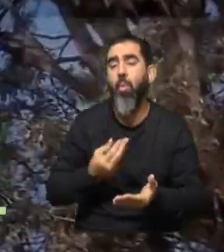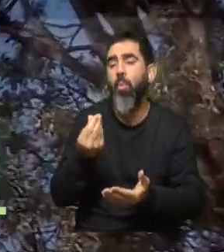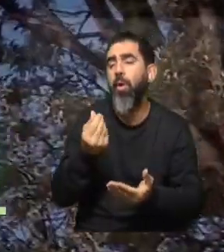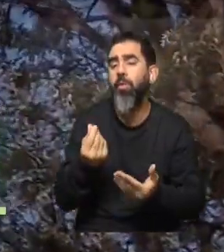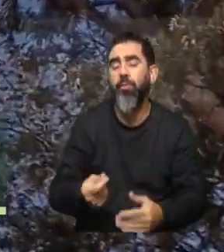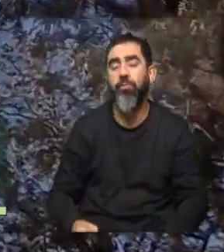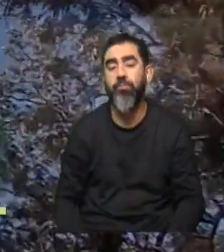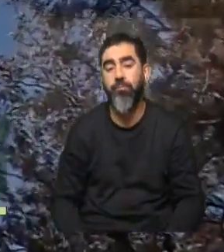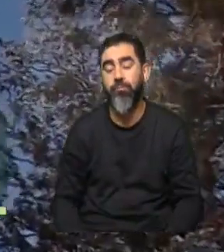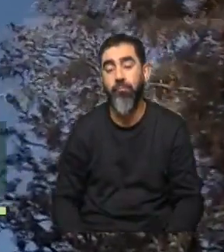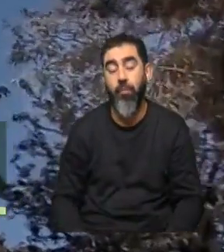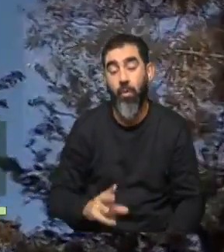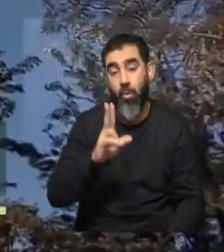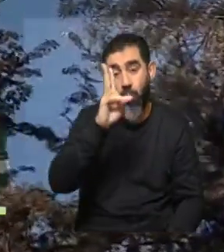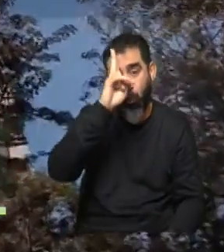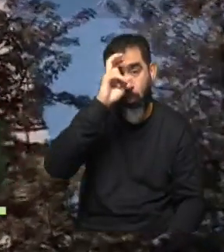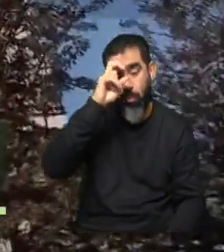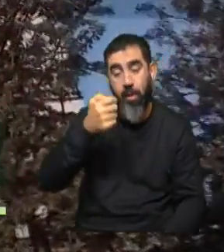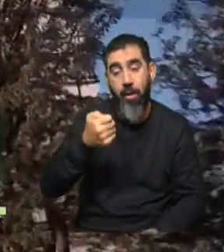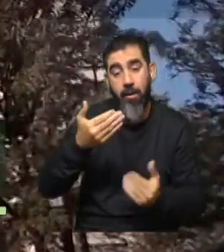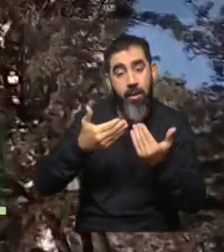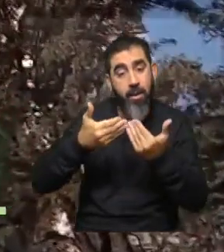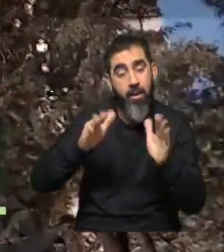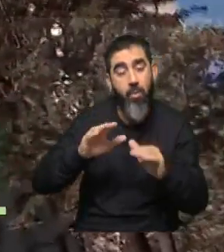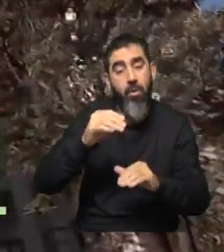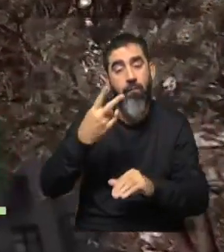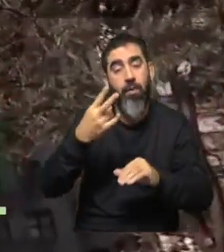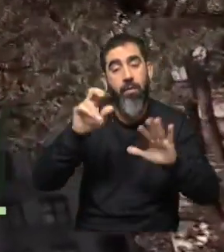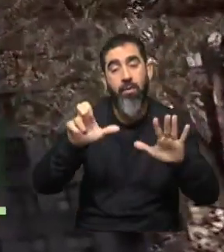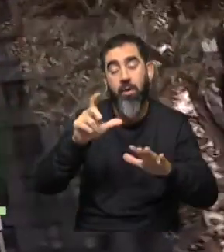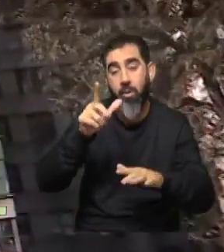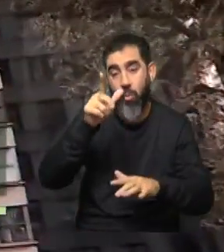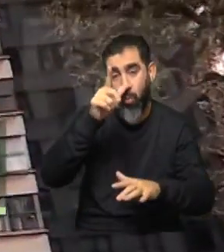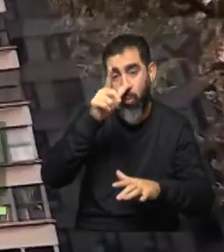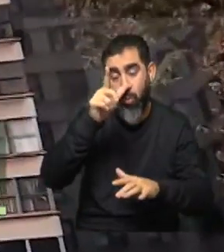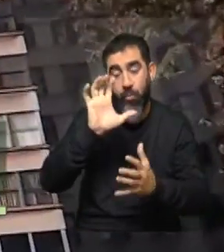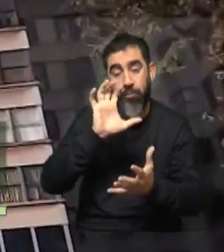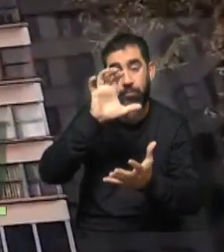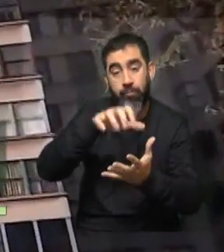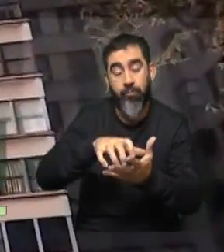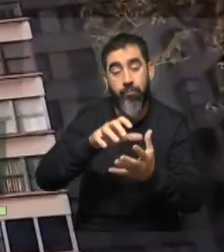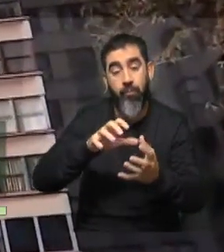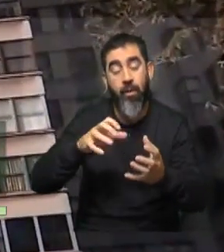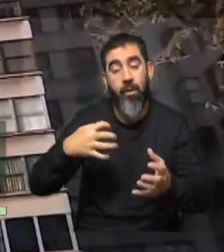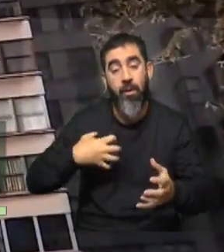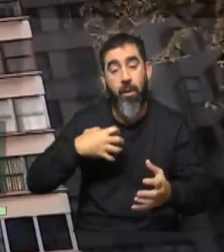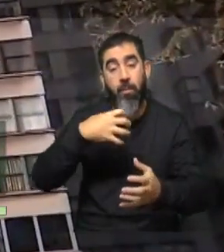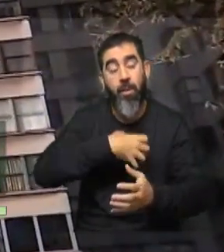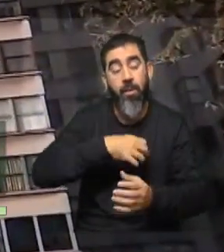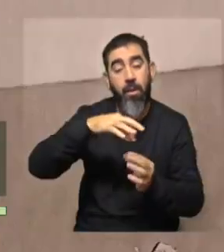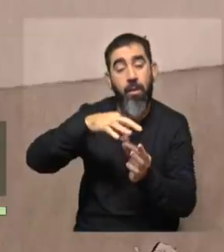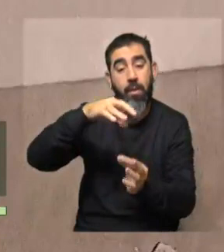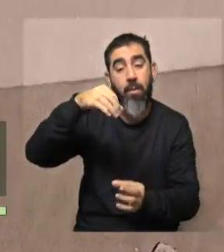el hospital está próximo a inaugurar ahora el 26 de julio un centro de trasplante de médula ósea